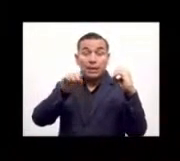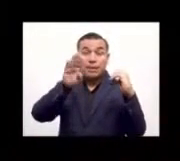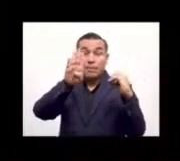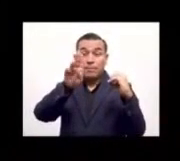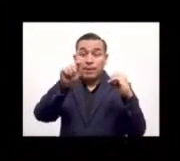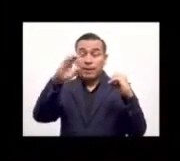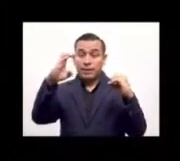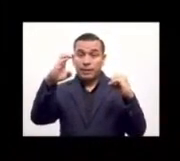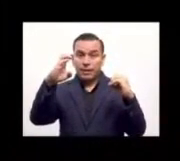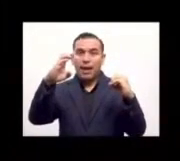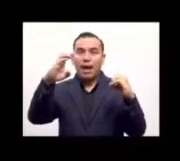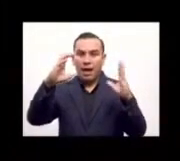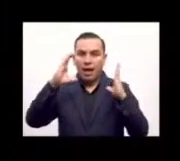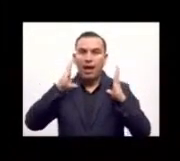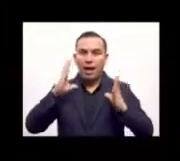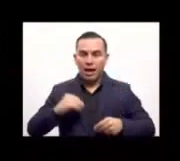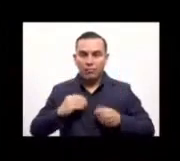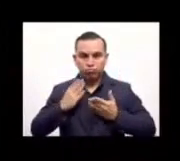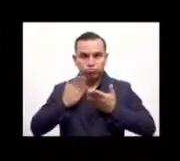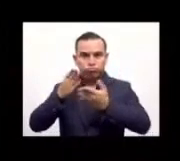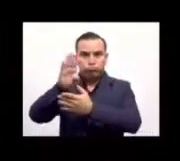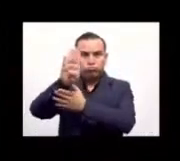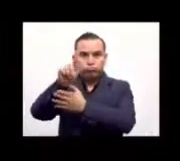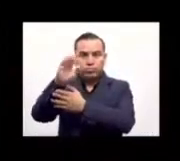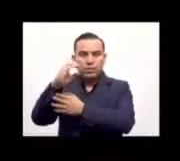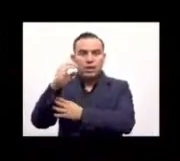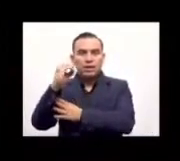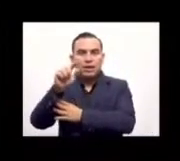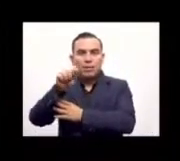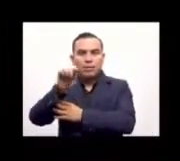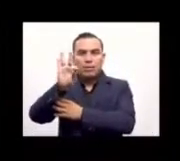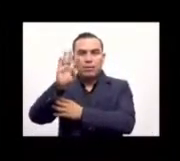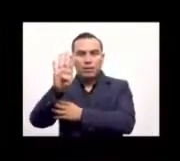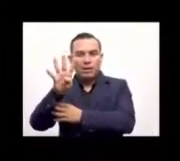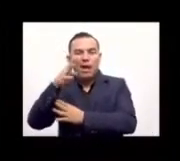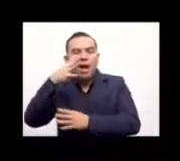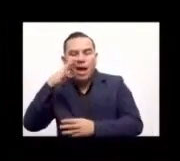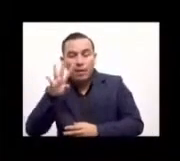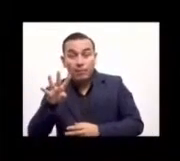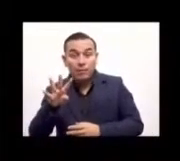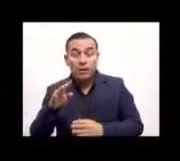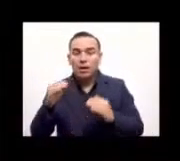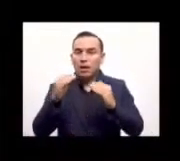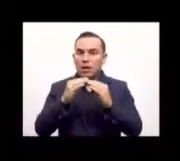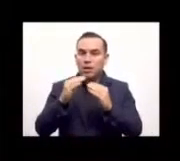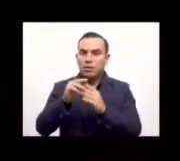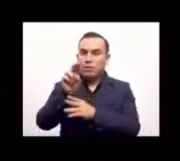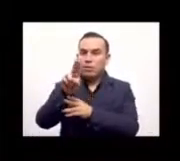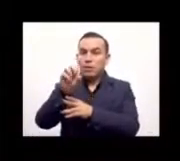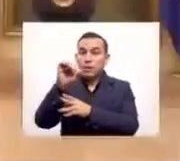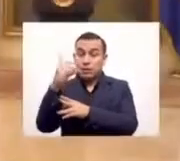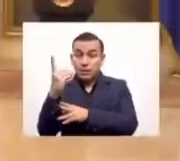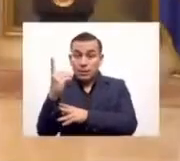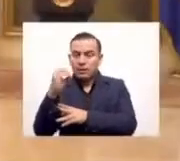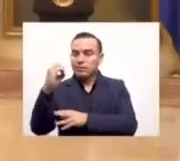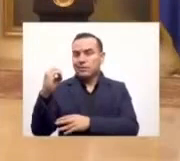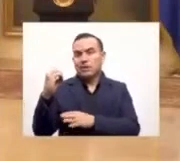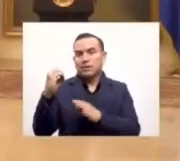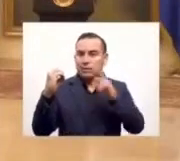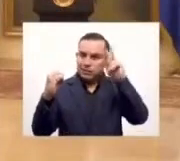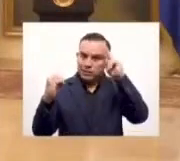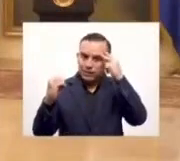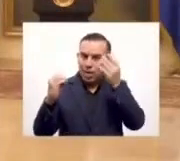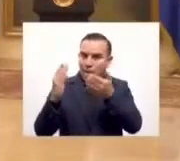bueno, date, ándale, vamos a ver qué pasa para ver si yo en algún momento también me subo al tren, ¿no? Vamos a ver cómo te va.